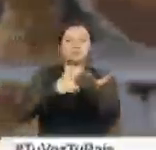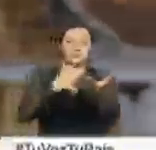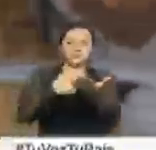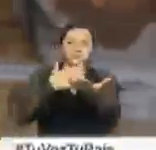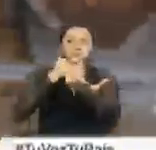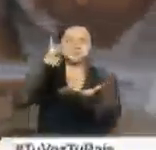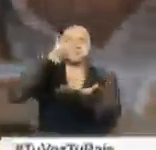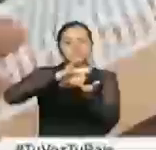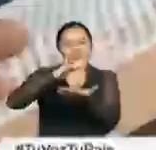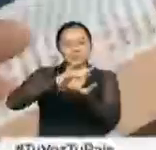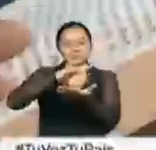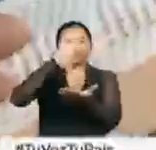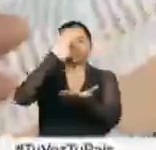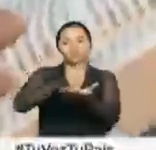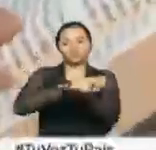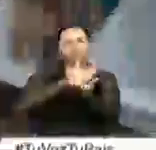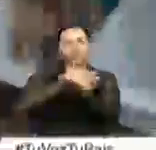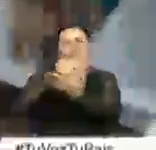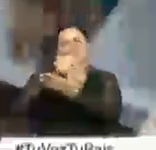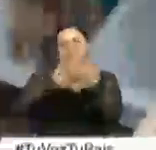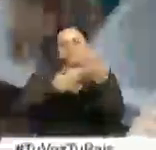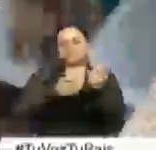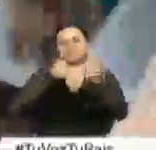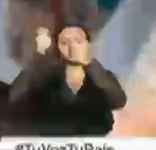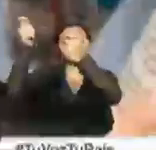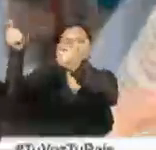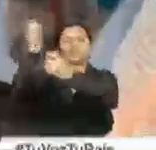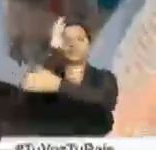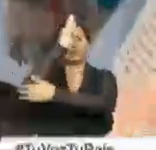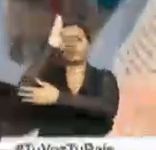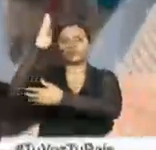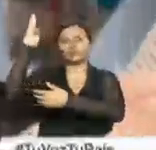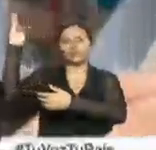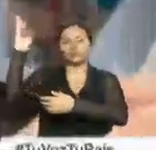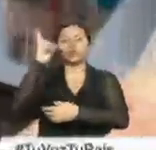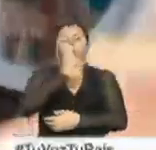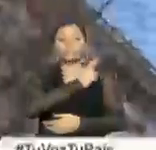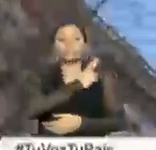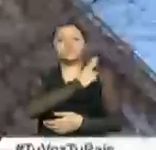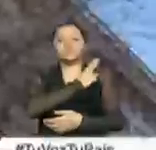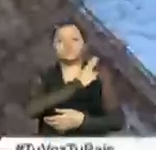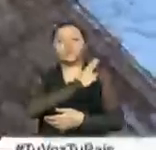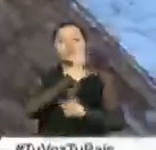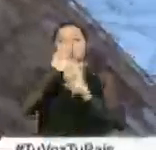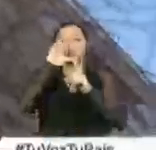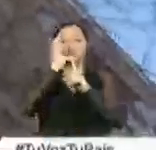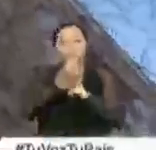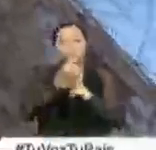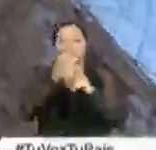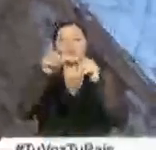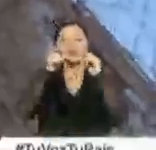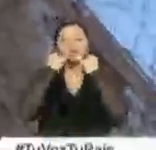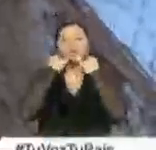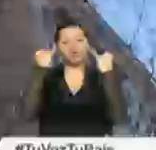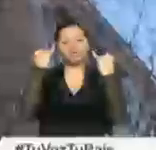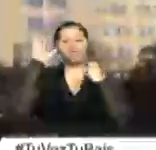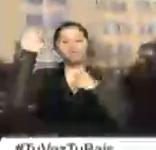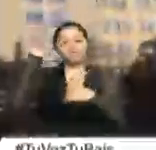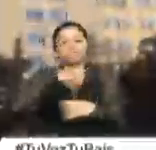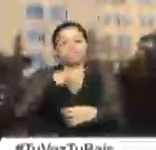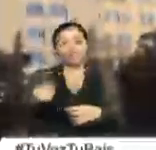CDs de música y documentales a la Biblioteca de la Universidad de Lenguas y Cultura de Beijing, que desde su fundación